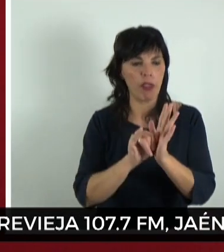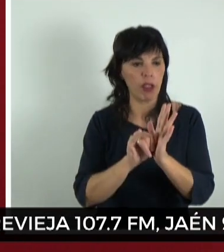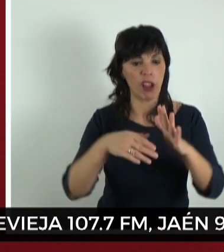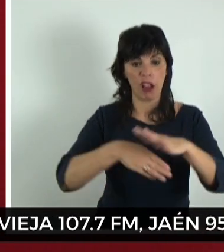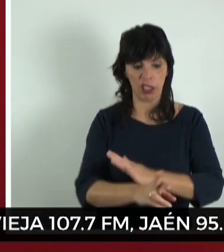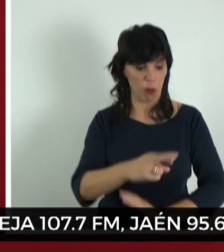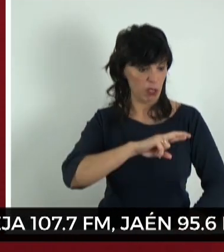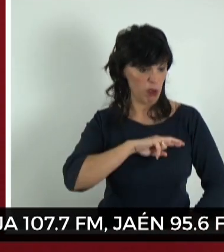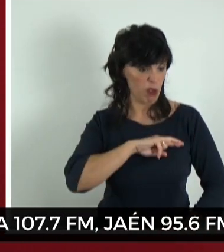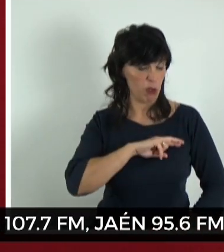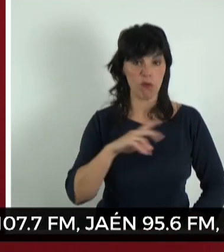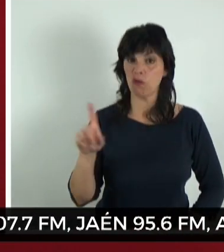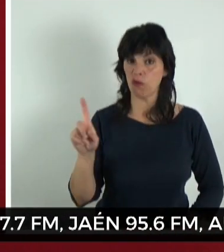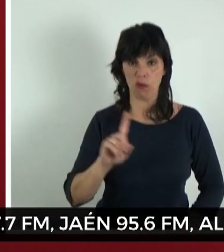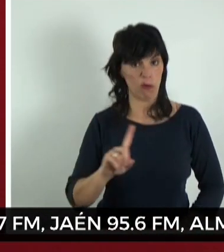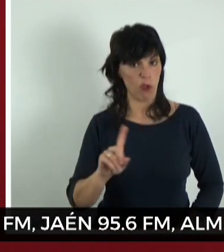Imposible.